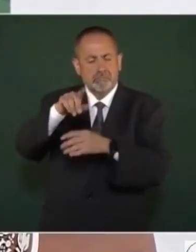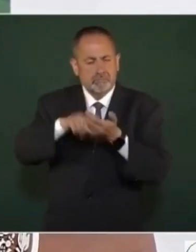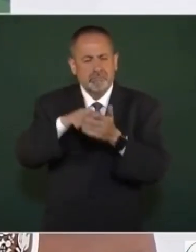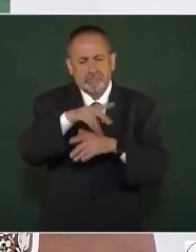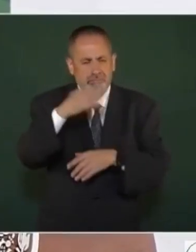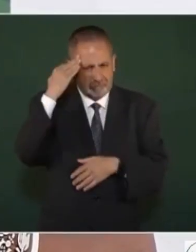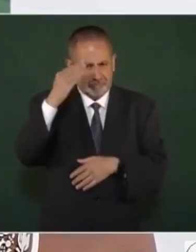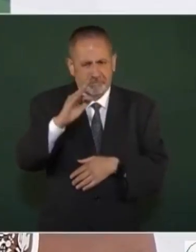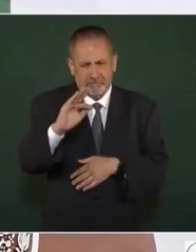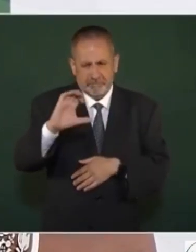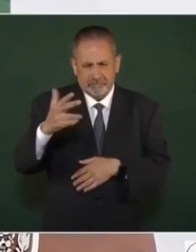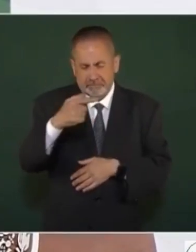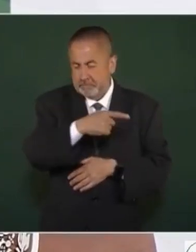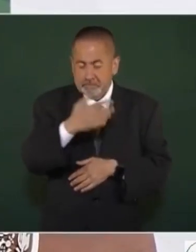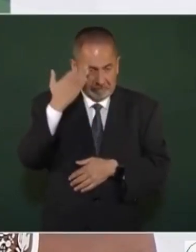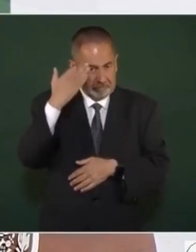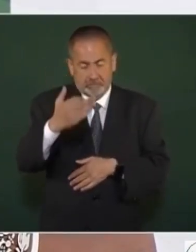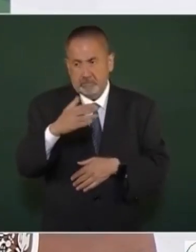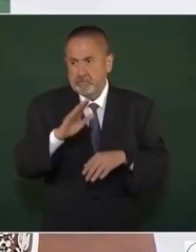ahorita los vamos a ver.